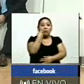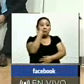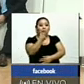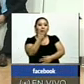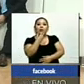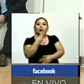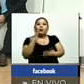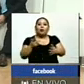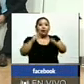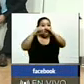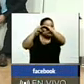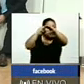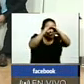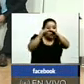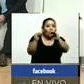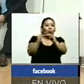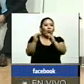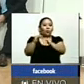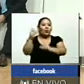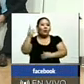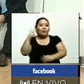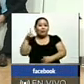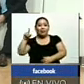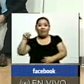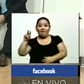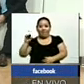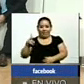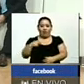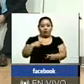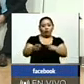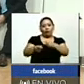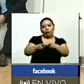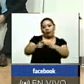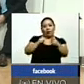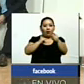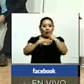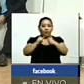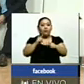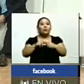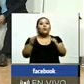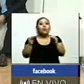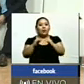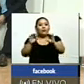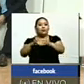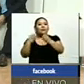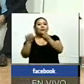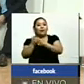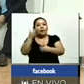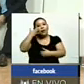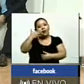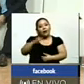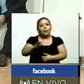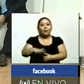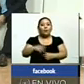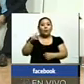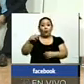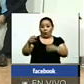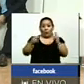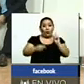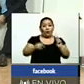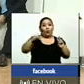realidad, ya sea tras cámaras como lo hace David Barraza como director de noticias y así también como los equipos, como por ejemplo el de